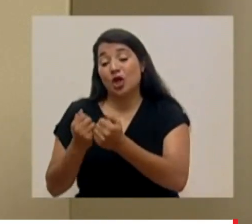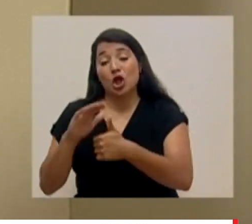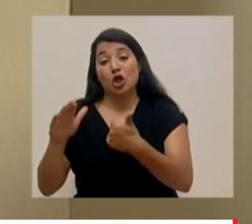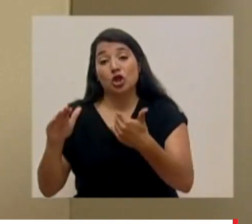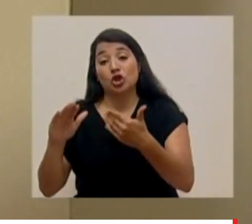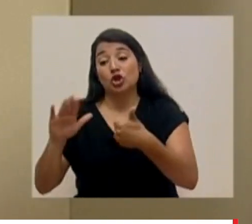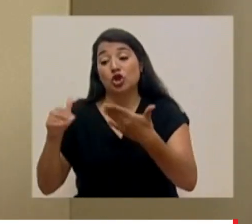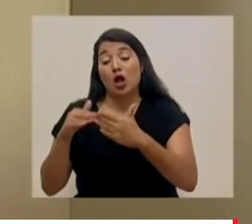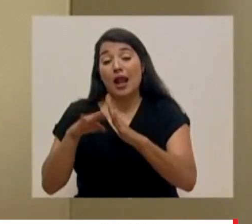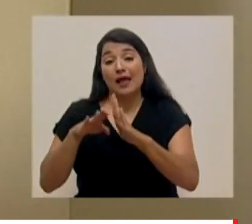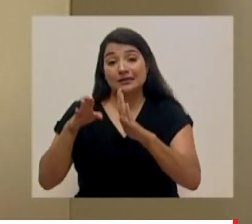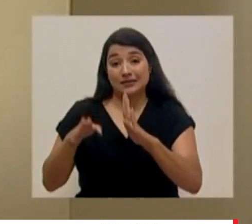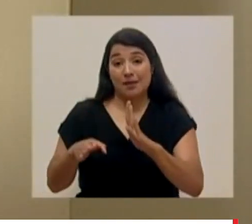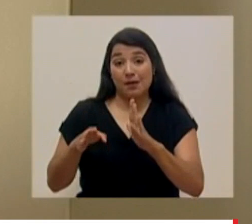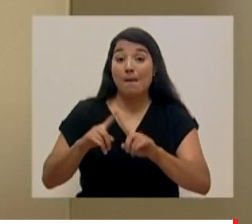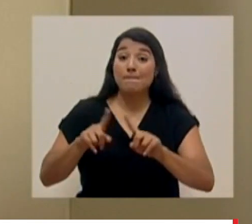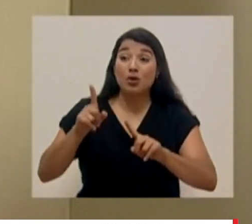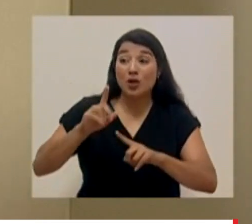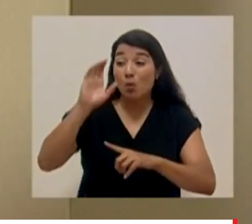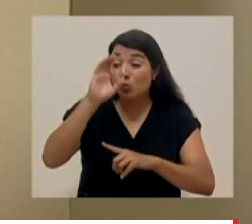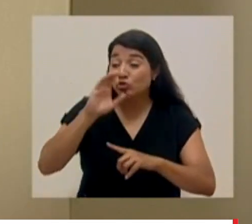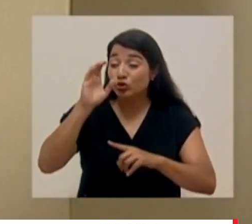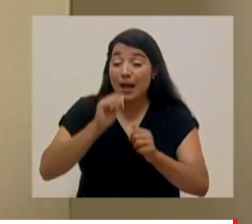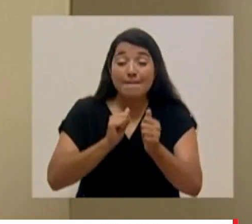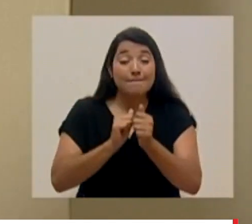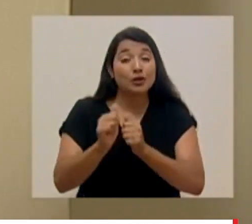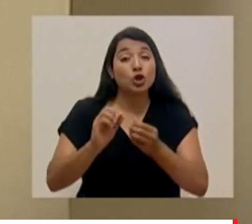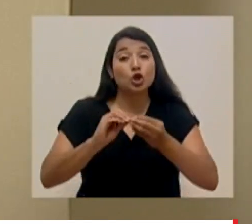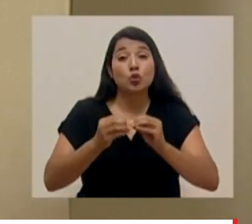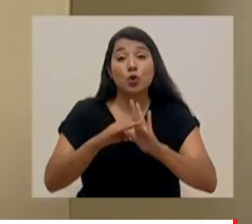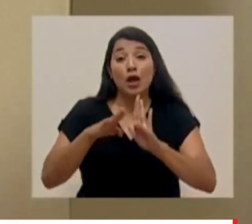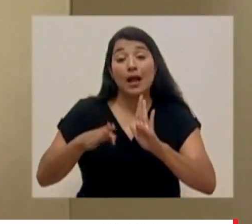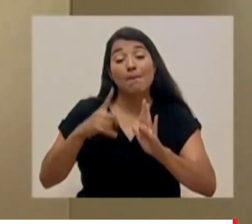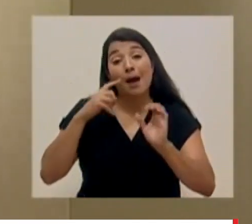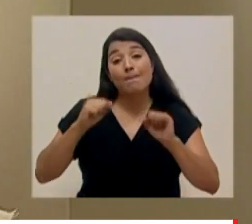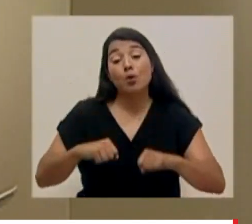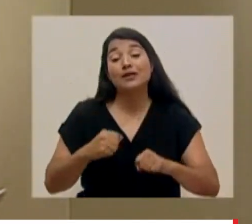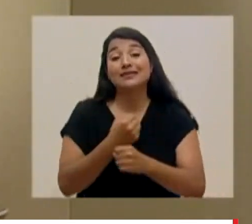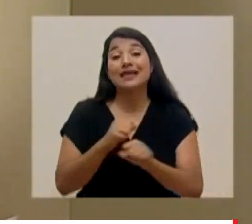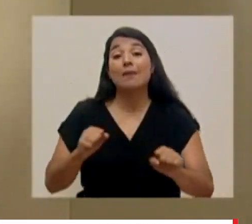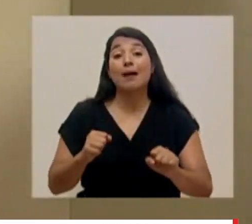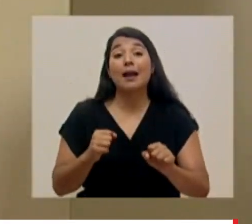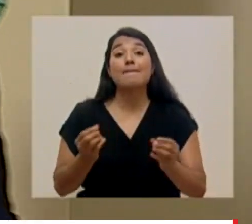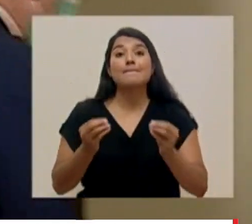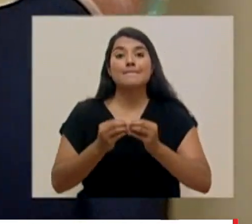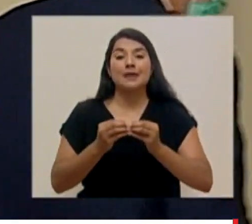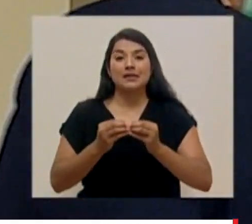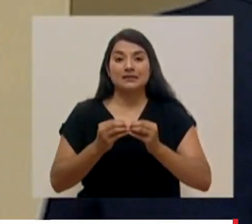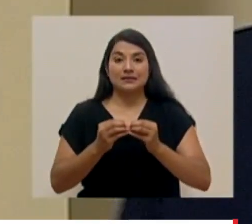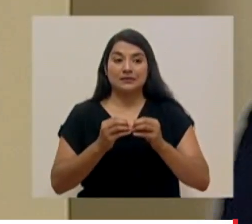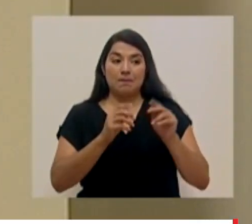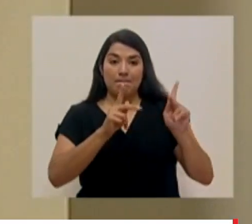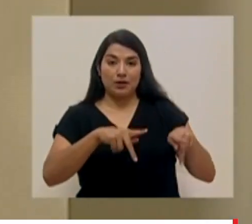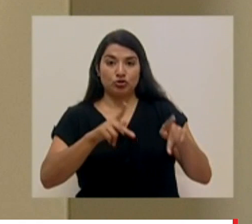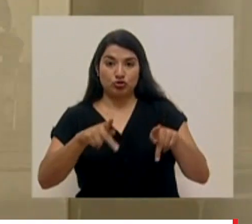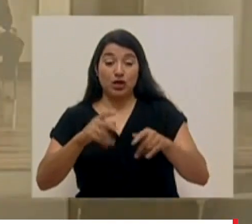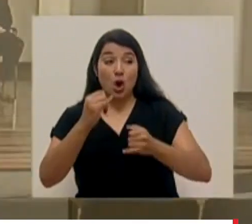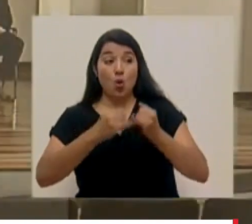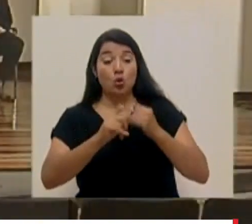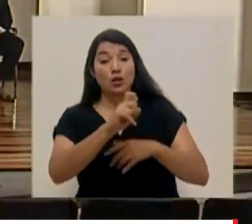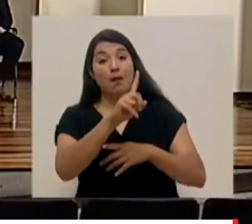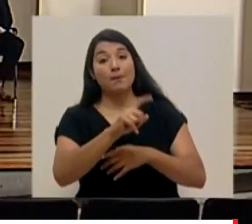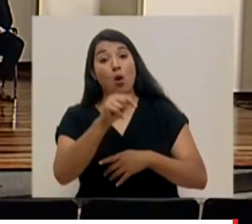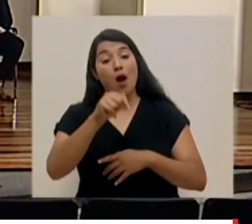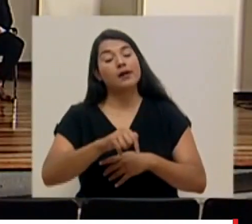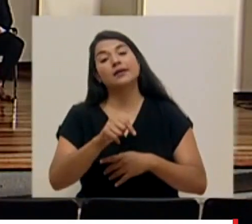la posibilidad de salvar una vida más. Y eso es lo que buscamos. Gracias. Continuamos con la última consulta de manera presencial